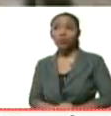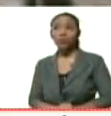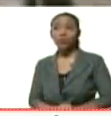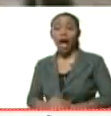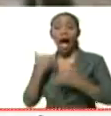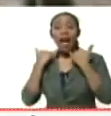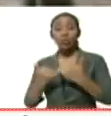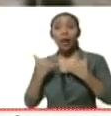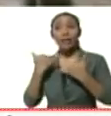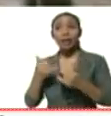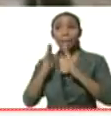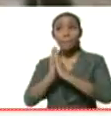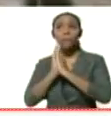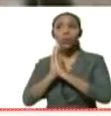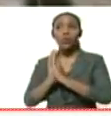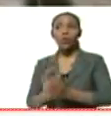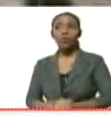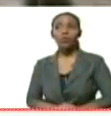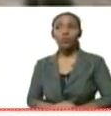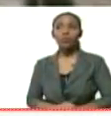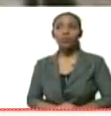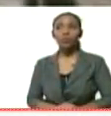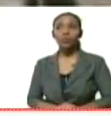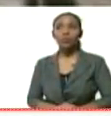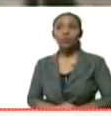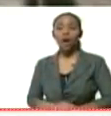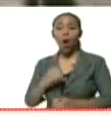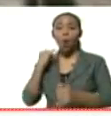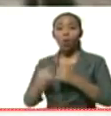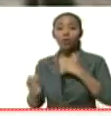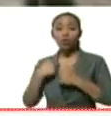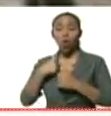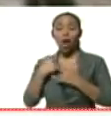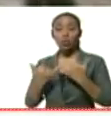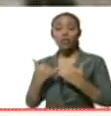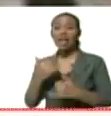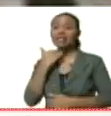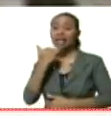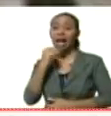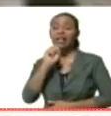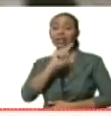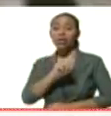Actualízate ahí, por favor. Yo la última vez que me actualicé estaban cerca de